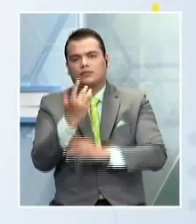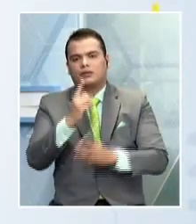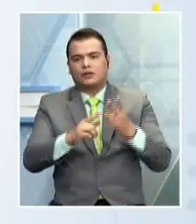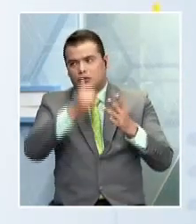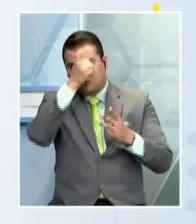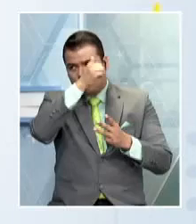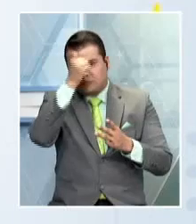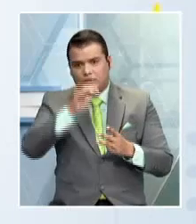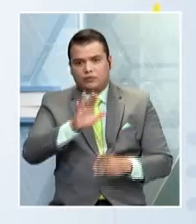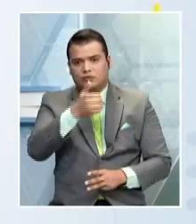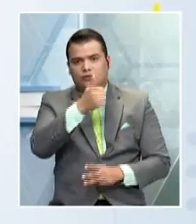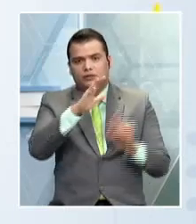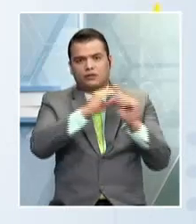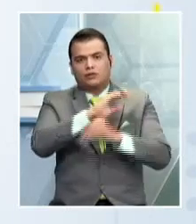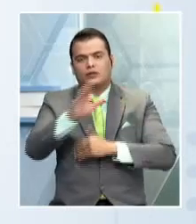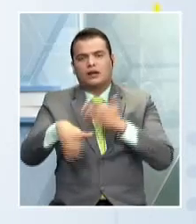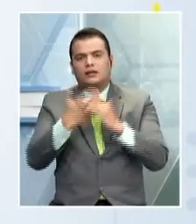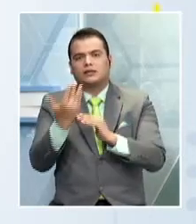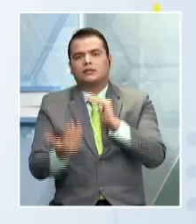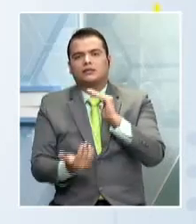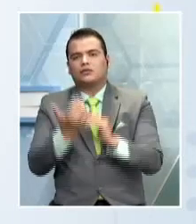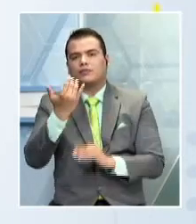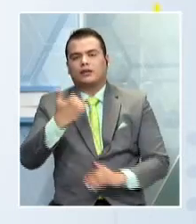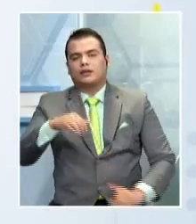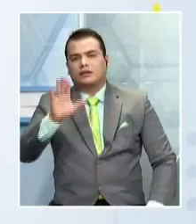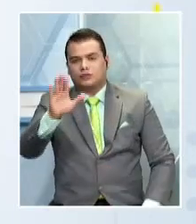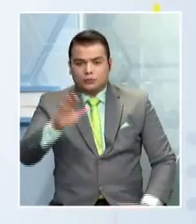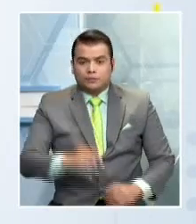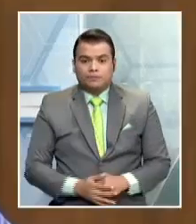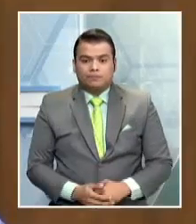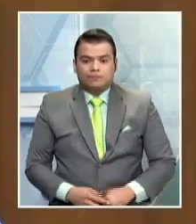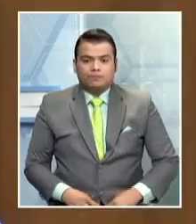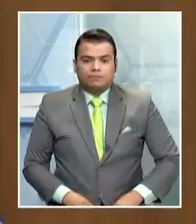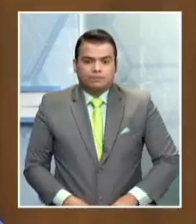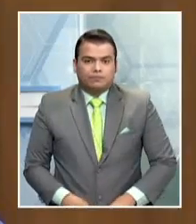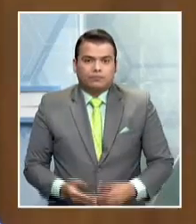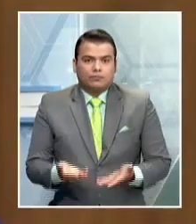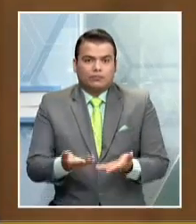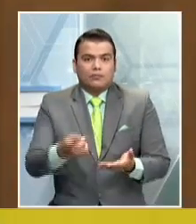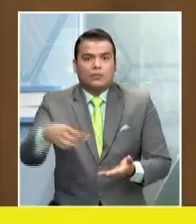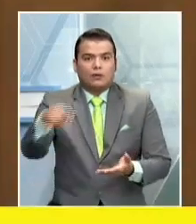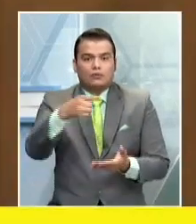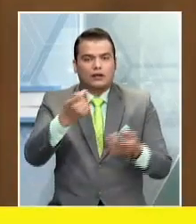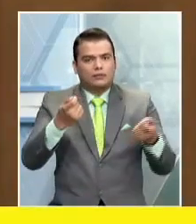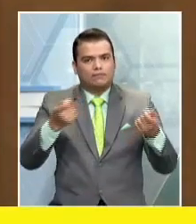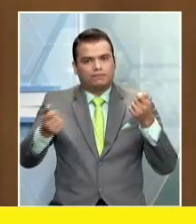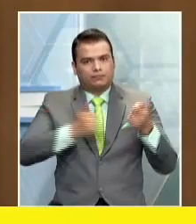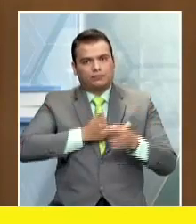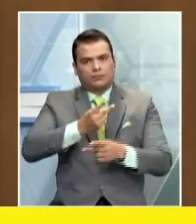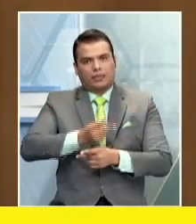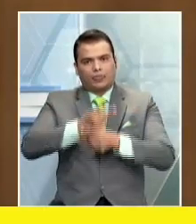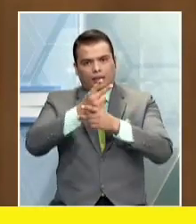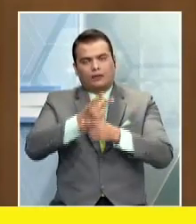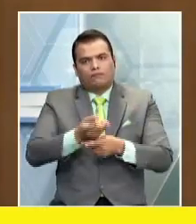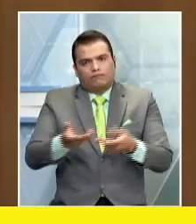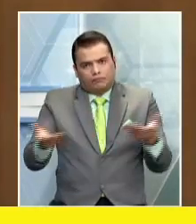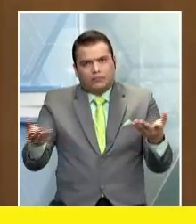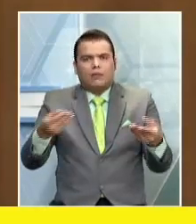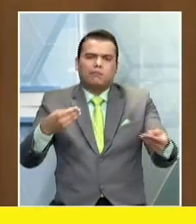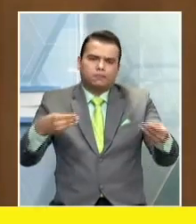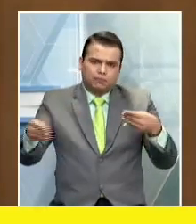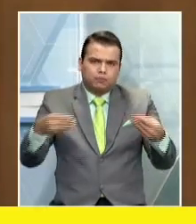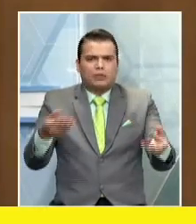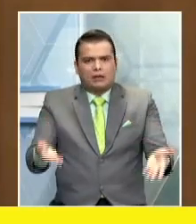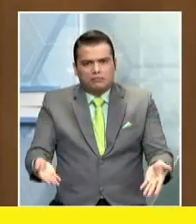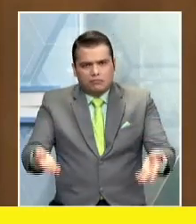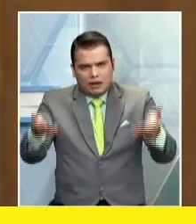también serán de 10 de la noche a 5 de la mañana. Convoco a no arriesgarse. A pesar de que vamos a flexibilizar